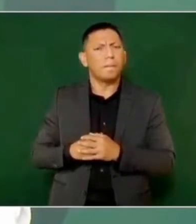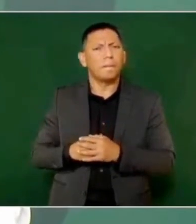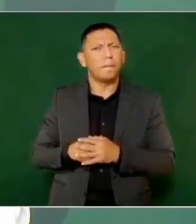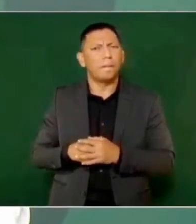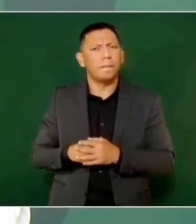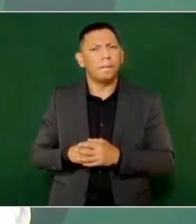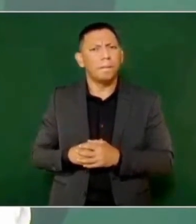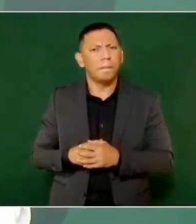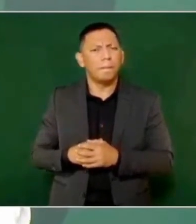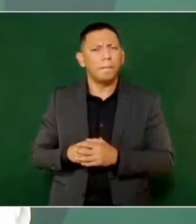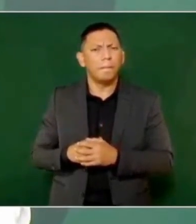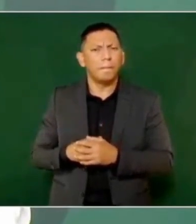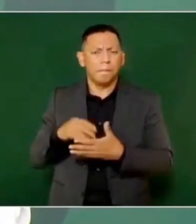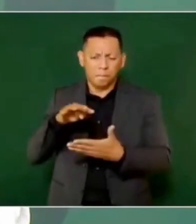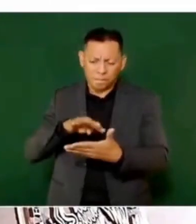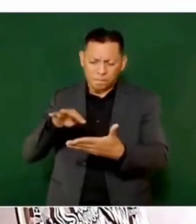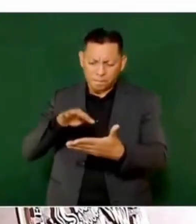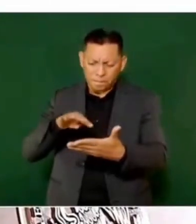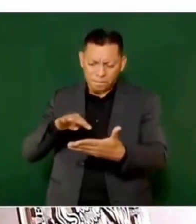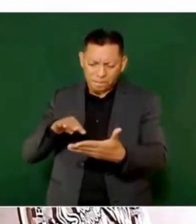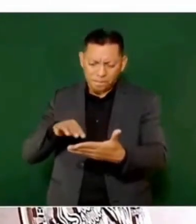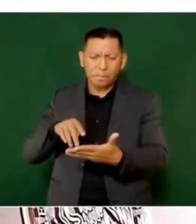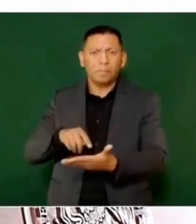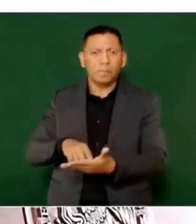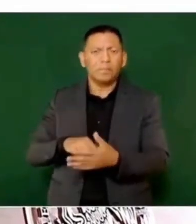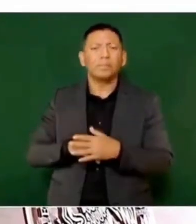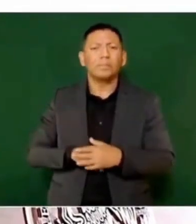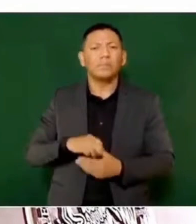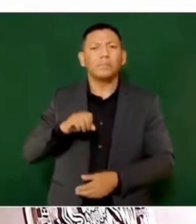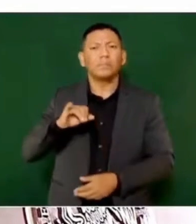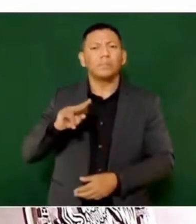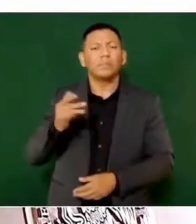el texto de Silva Herzog,